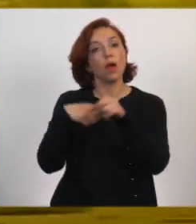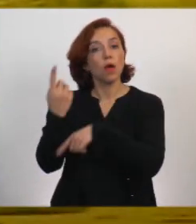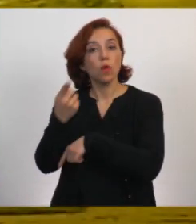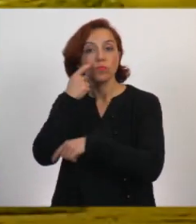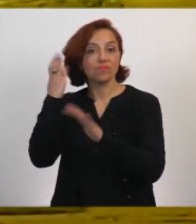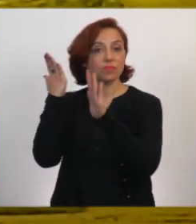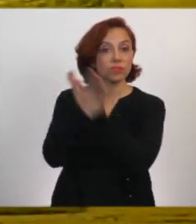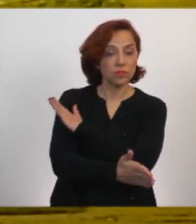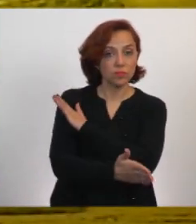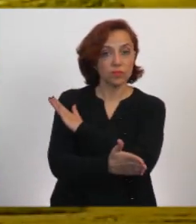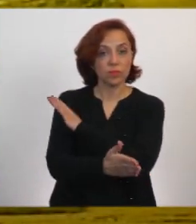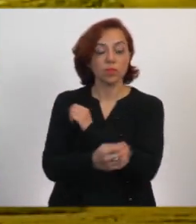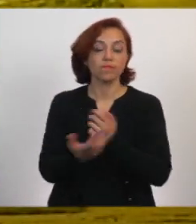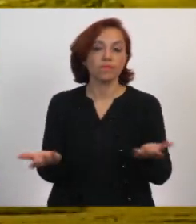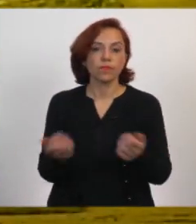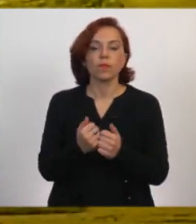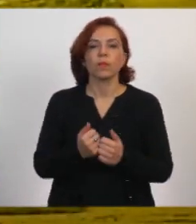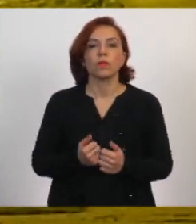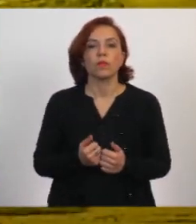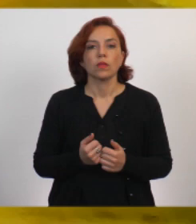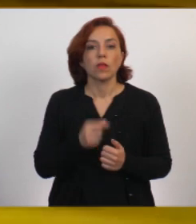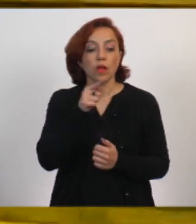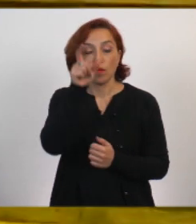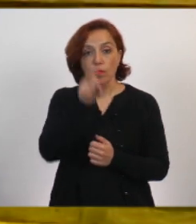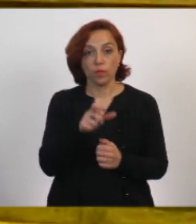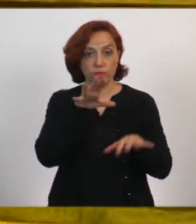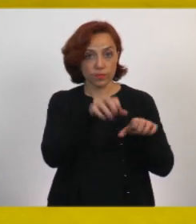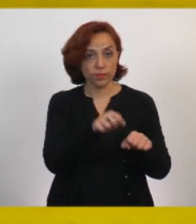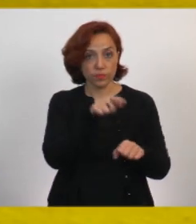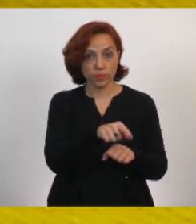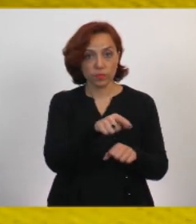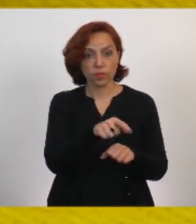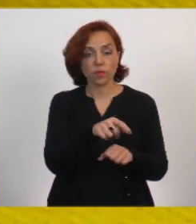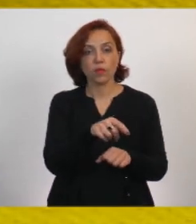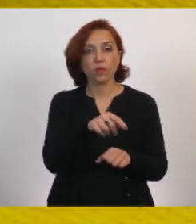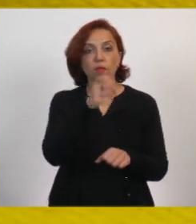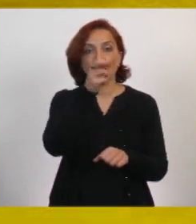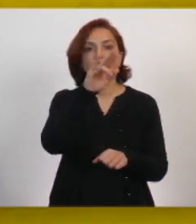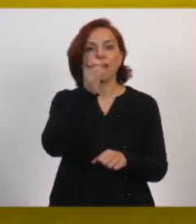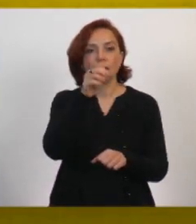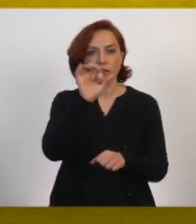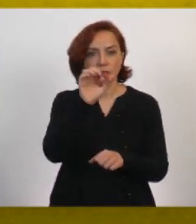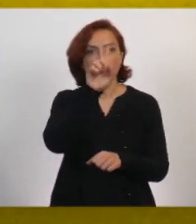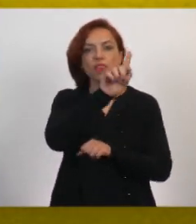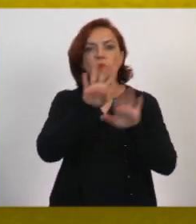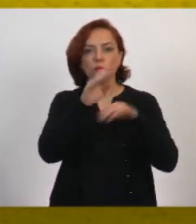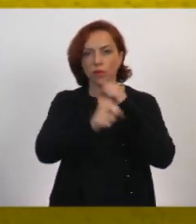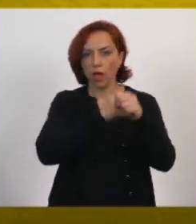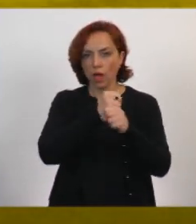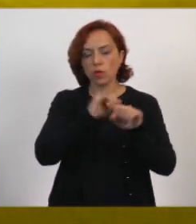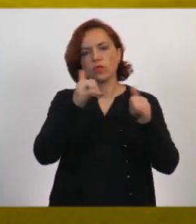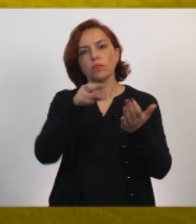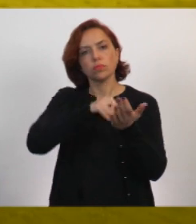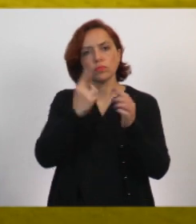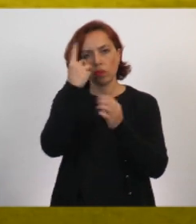de ellos mientras que el otro implicado logró fugar mientras detenían a su cómplice. El detenido fue identificado como Alexis Arias,